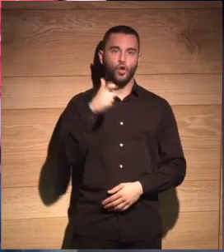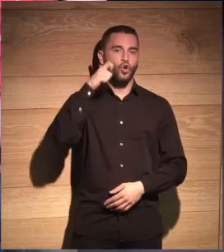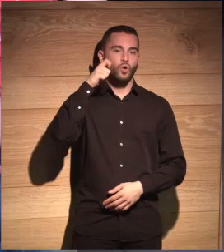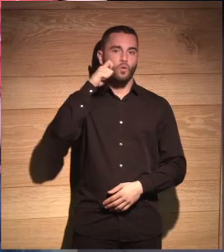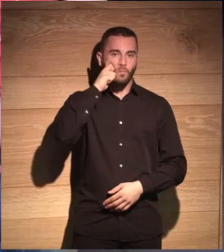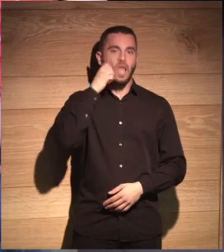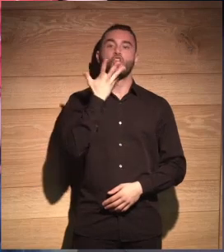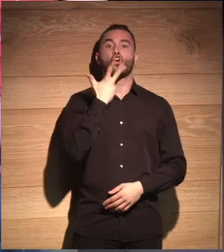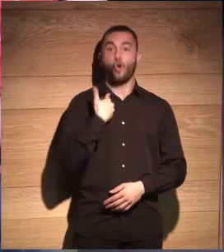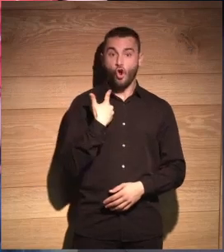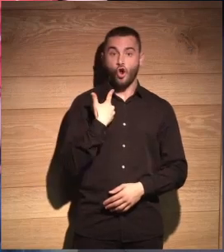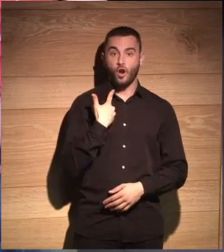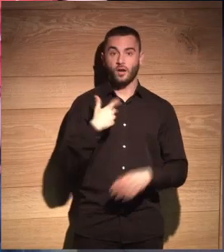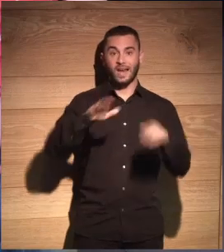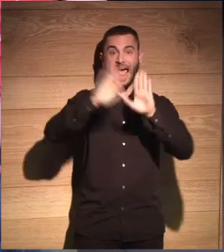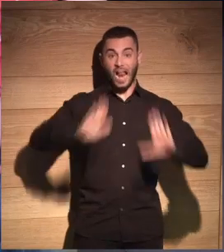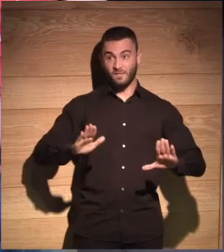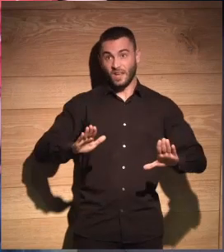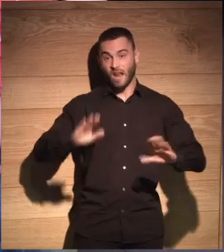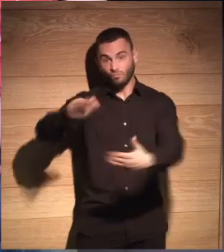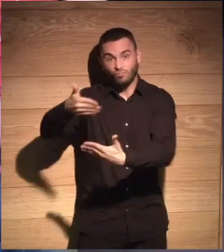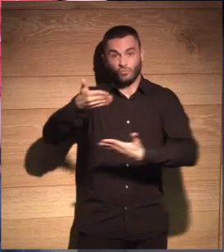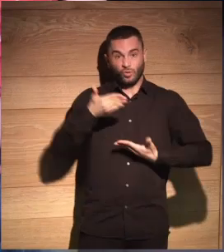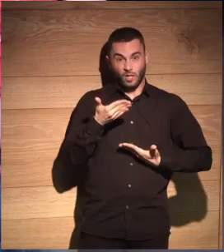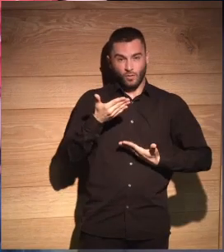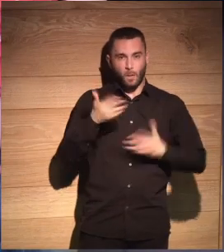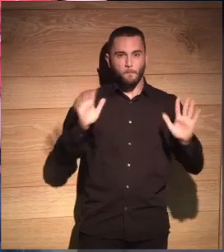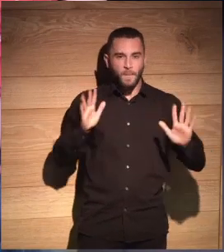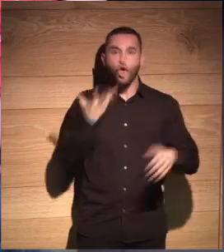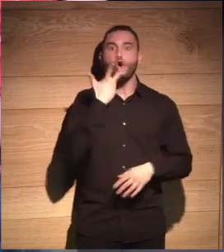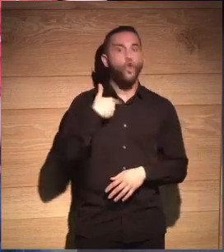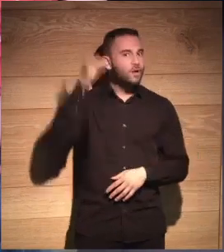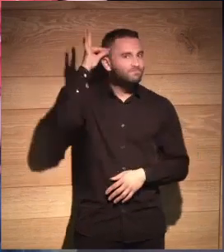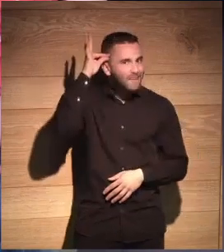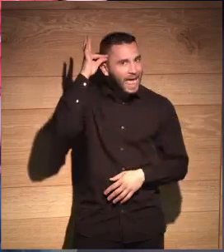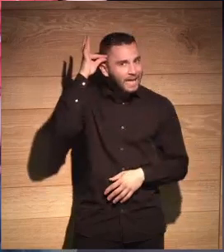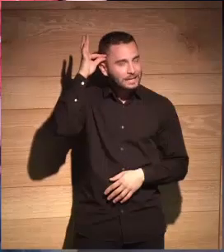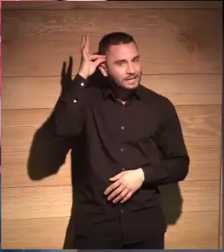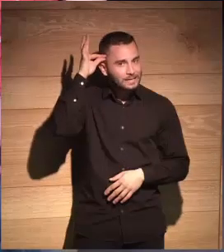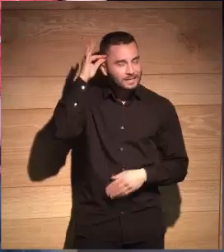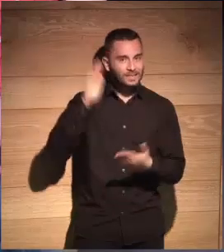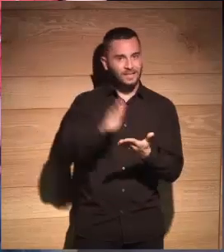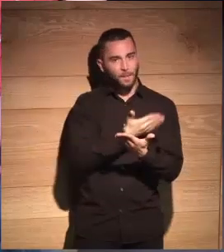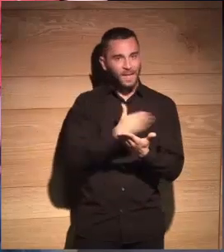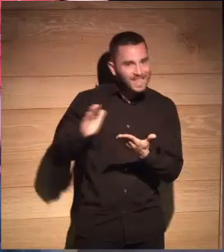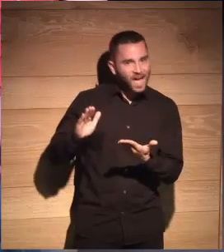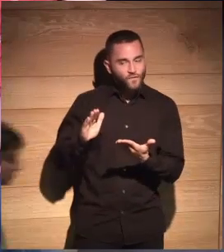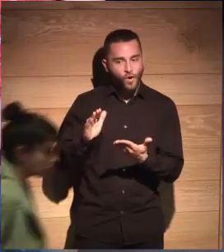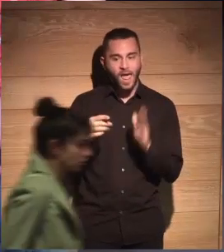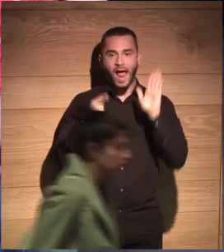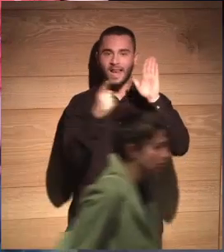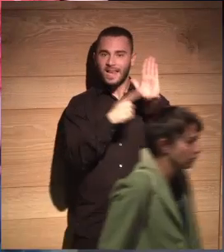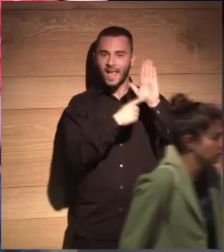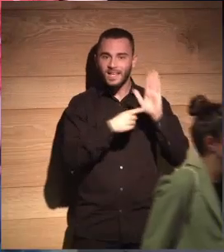piel al final pues es lo que nos sirvió, ¿no? Pero el color del pelaje era dentro de la metáfora, tiene también sus